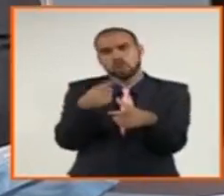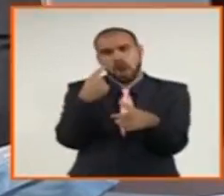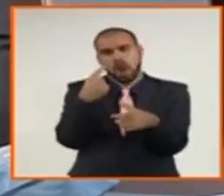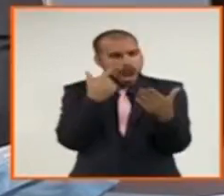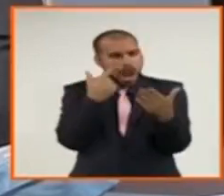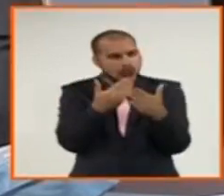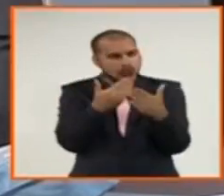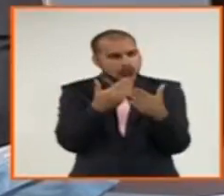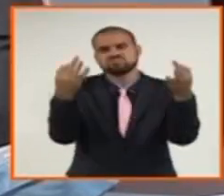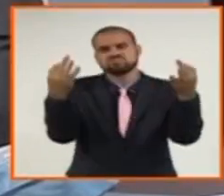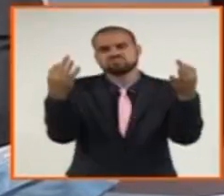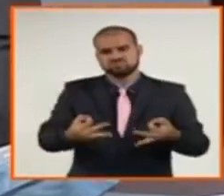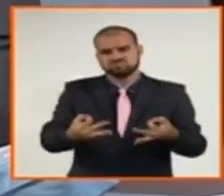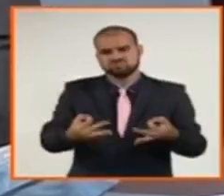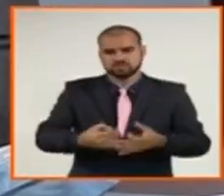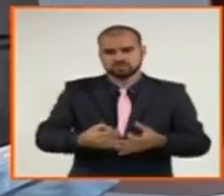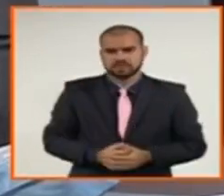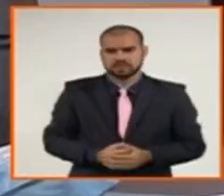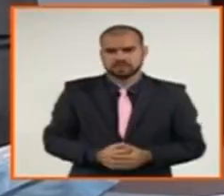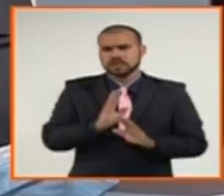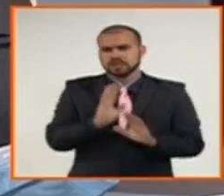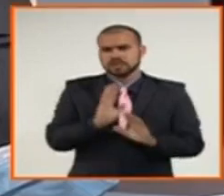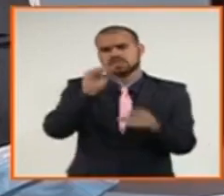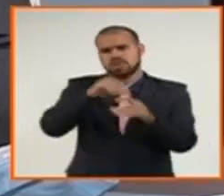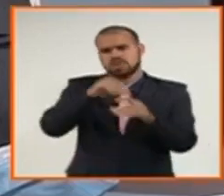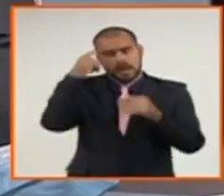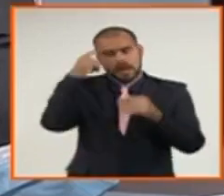eso es parte de lo que pensamos, que es también